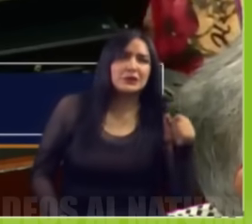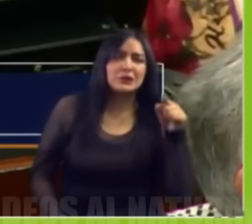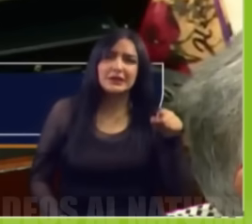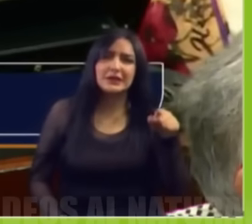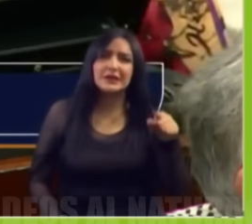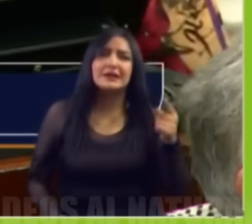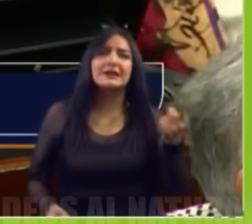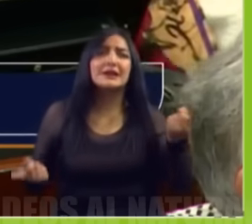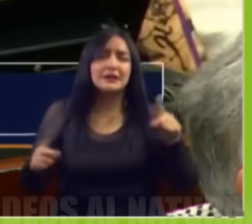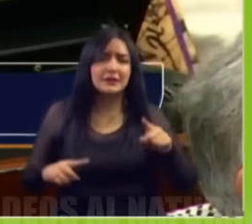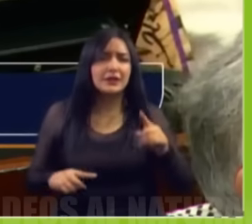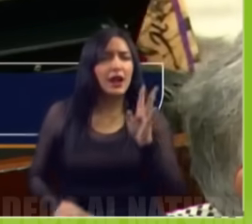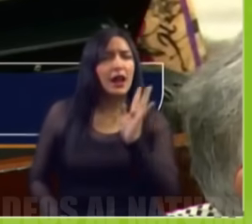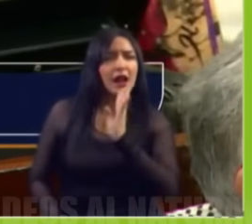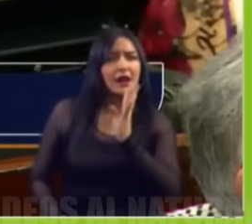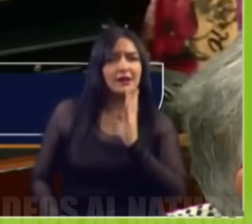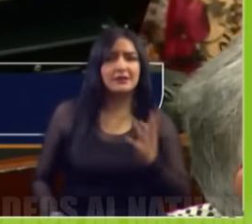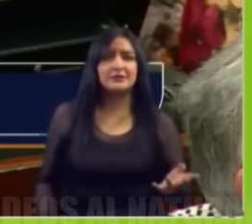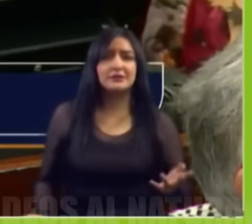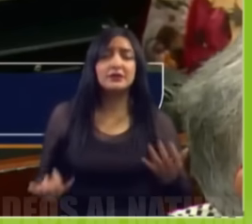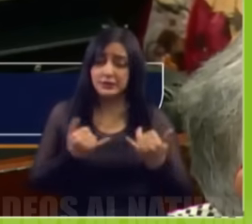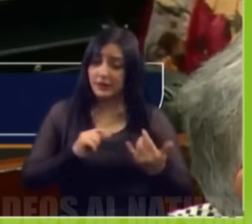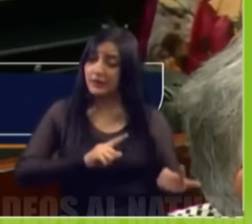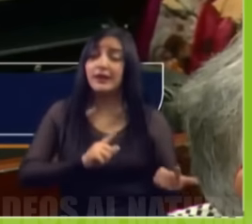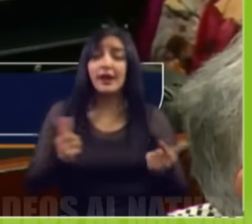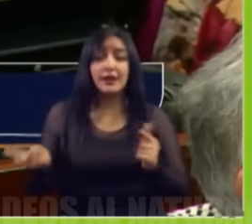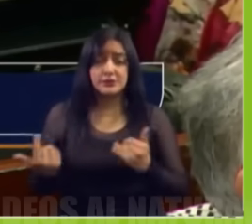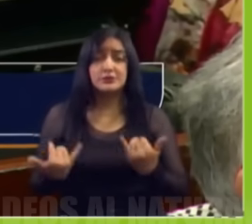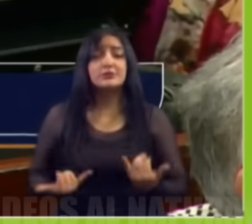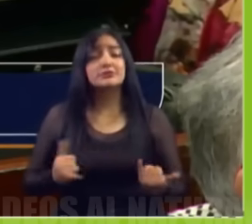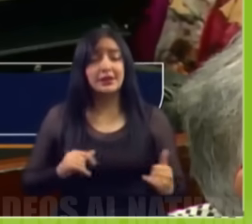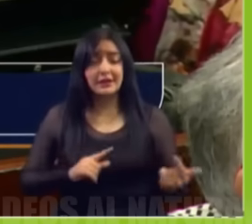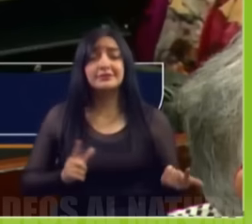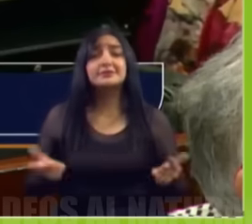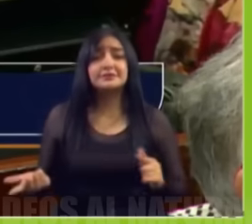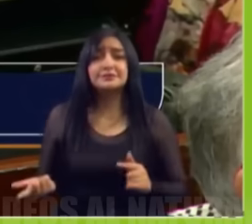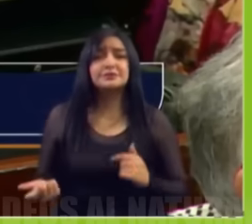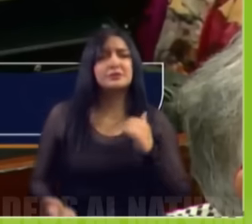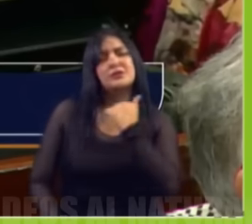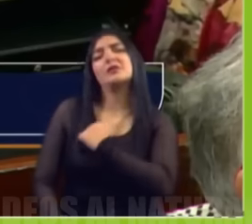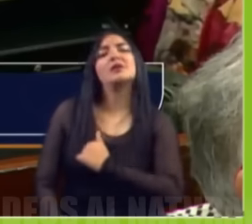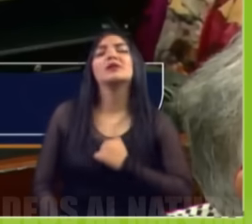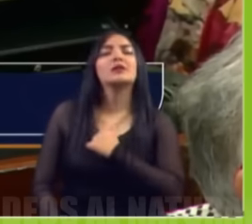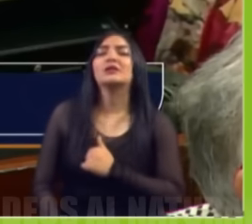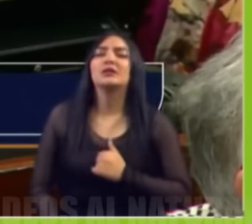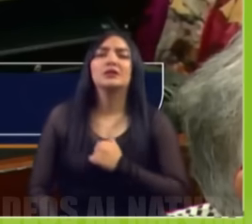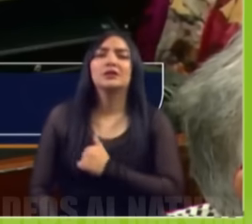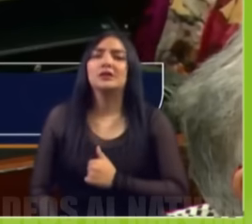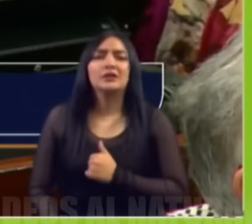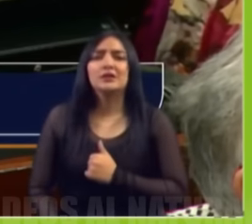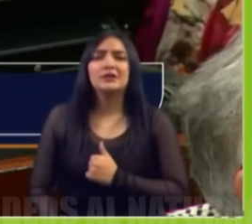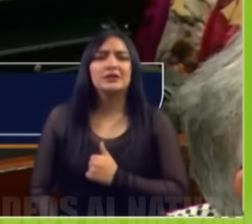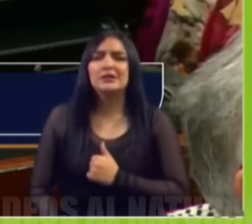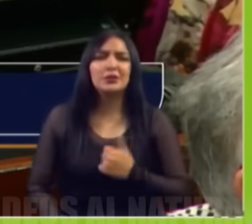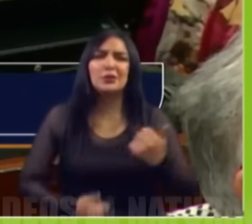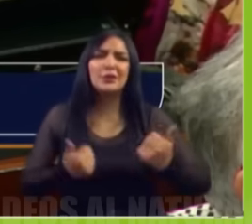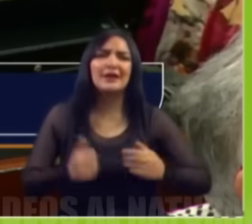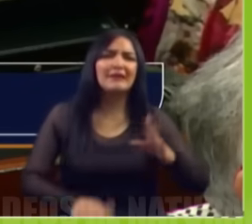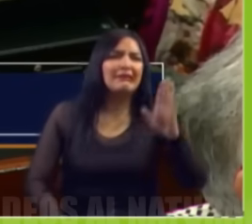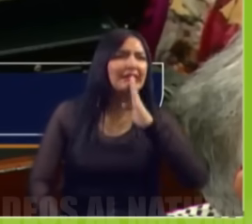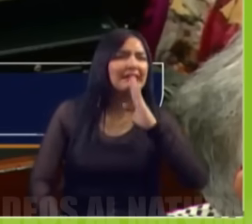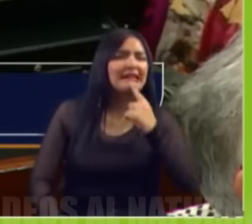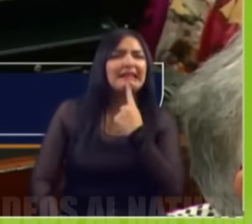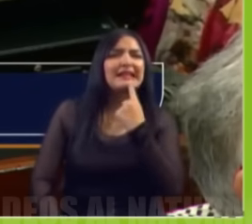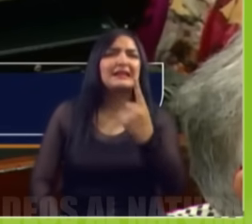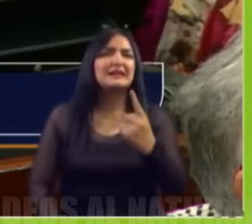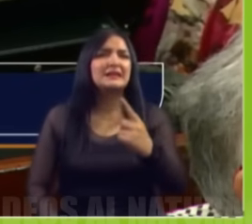y por sus argumentos. Estamos listos a eso, pero no, por favor, en la degradación de quién es el que dice